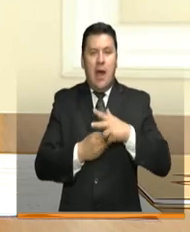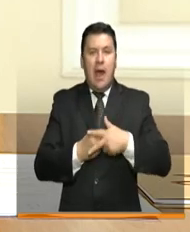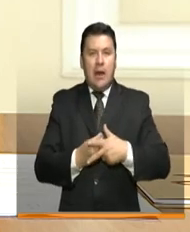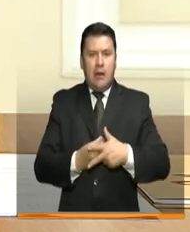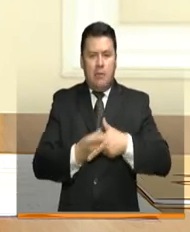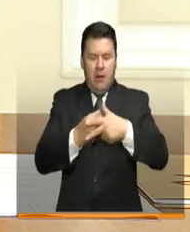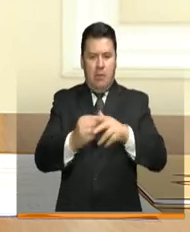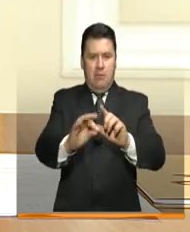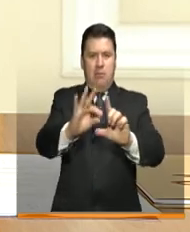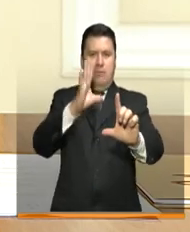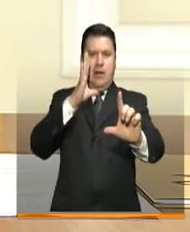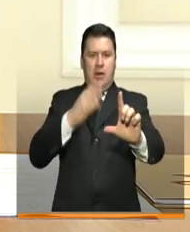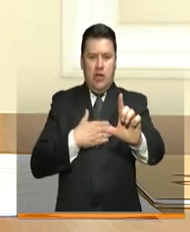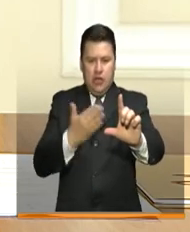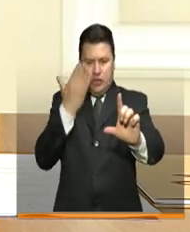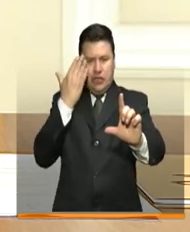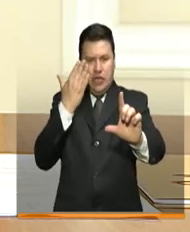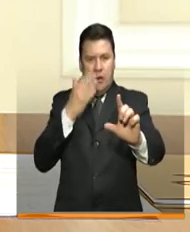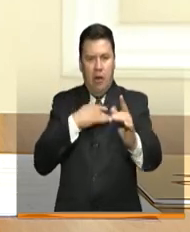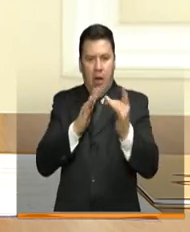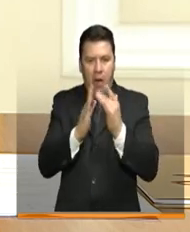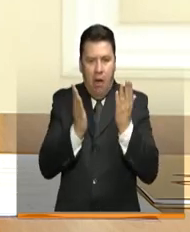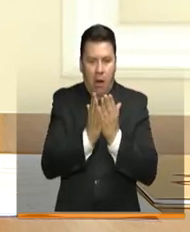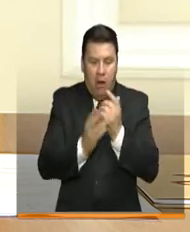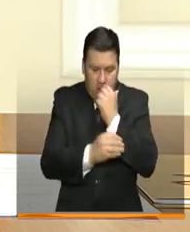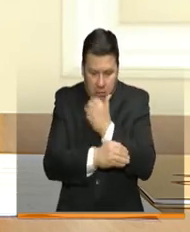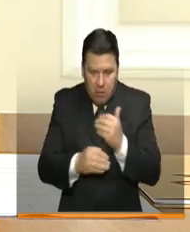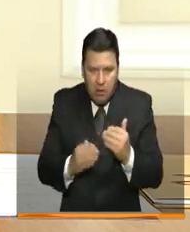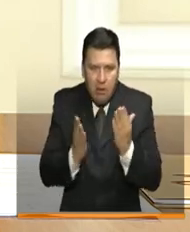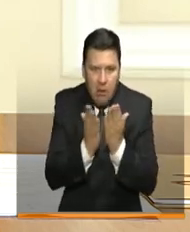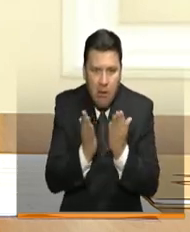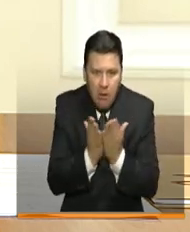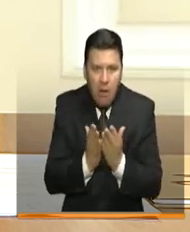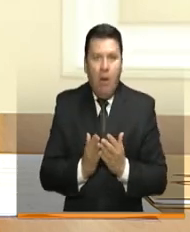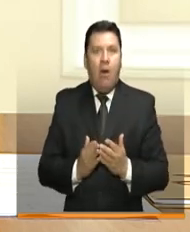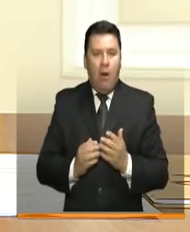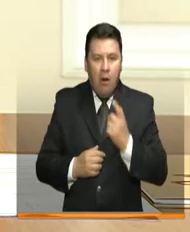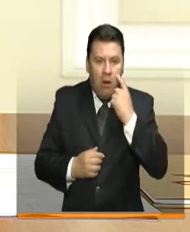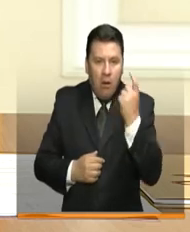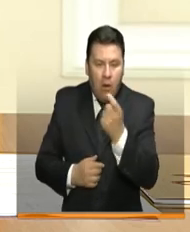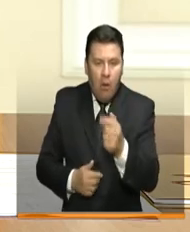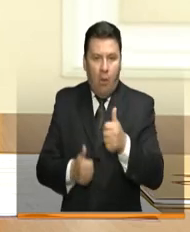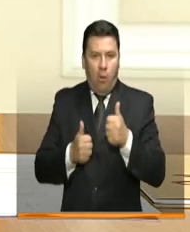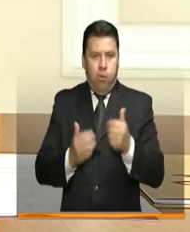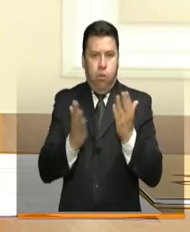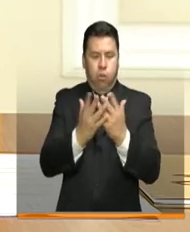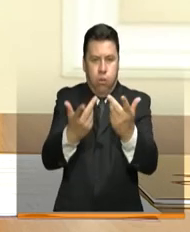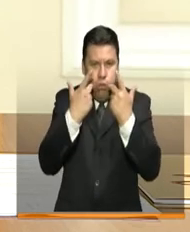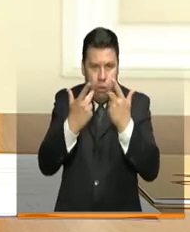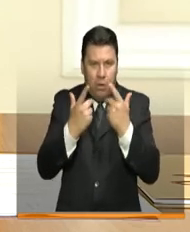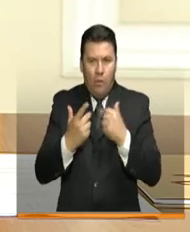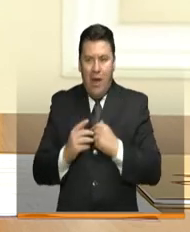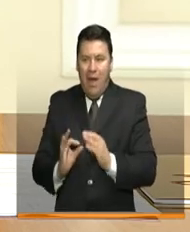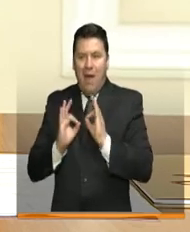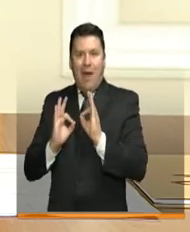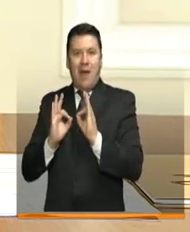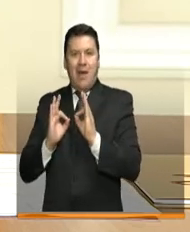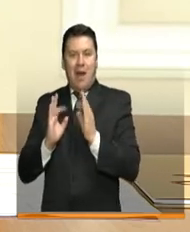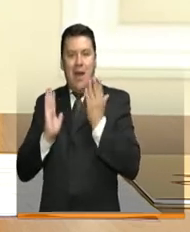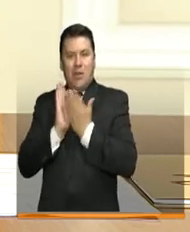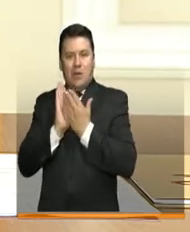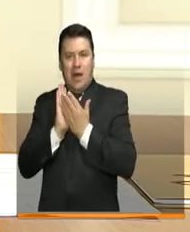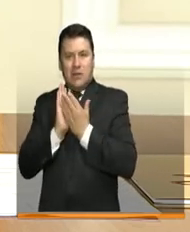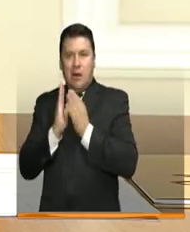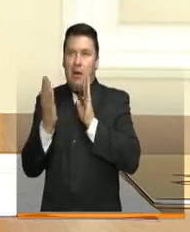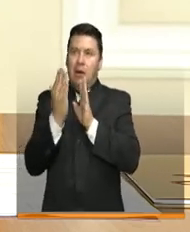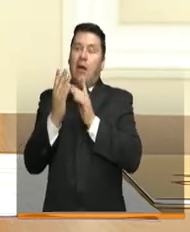de virtualidad nos permitan que nuestros niños sigan buscando esa gran excelencia académica. Y por eso yo quiero que usted